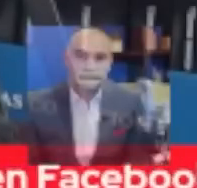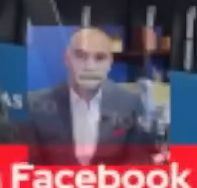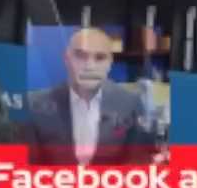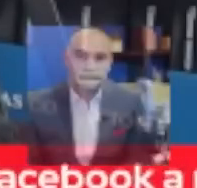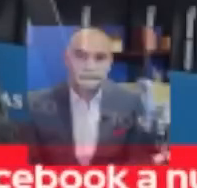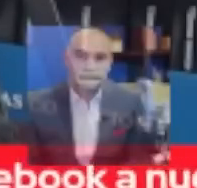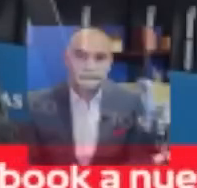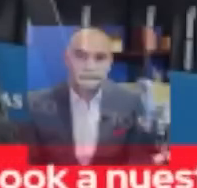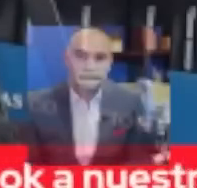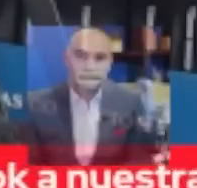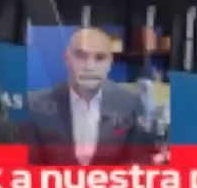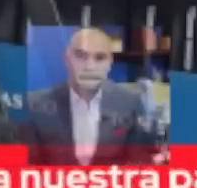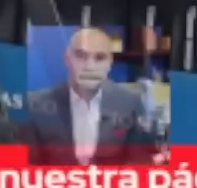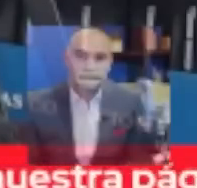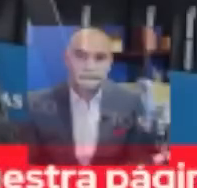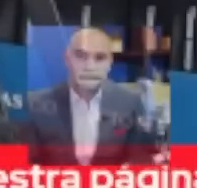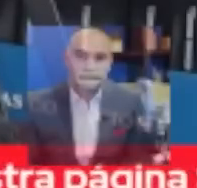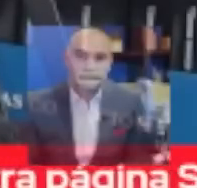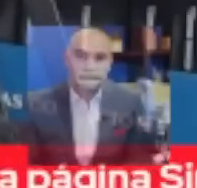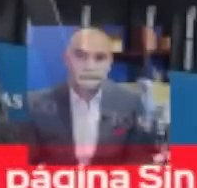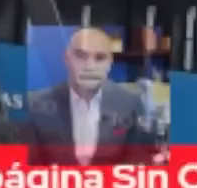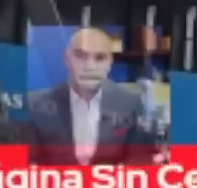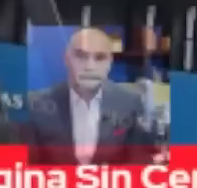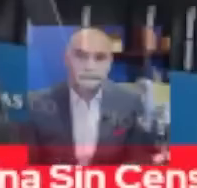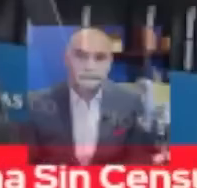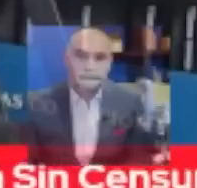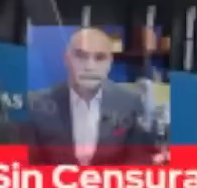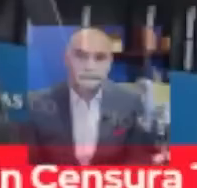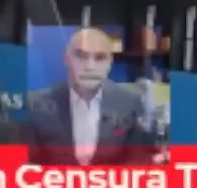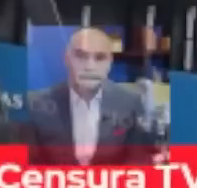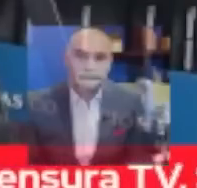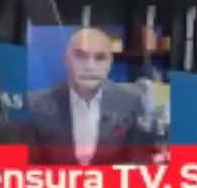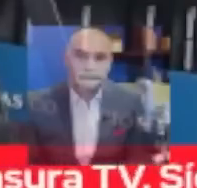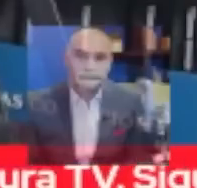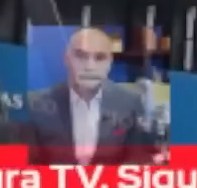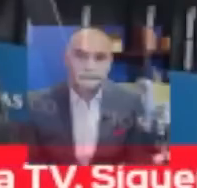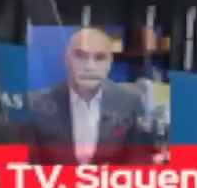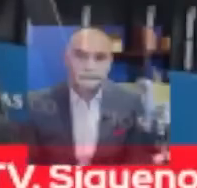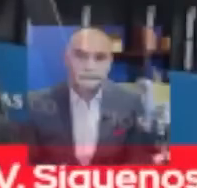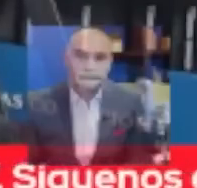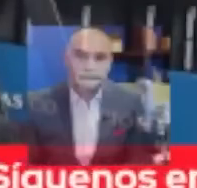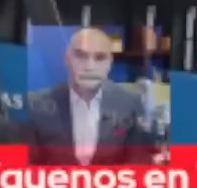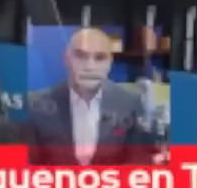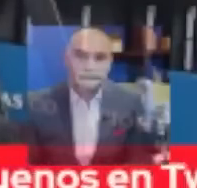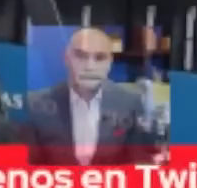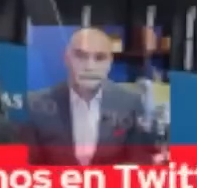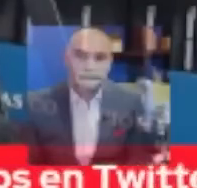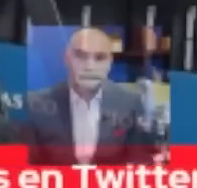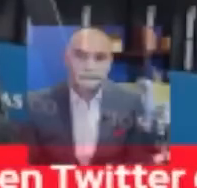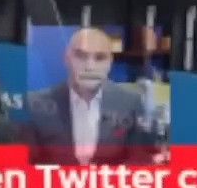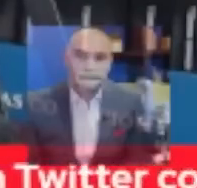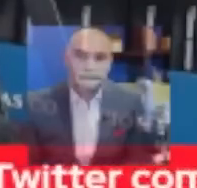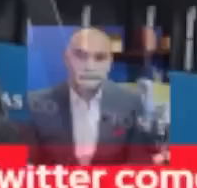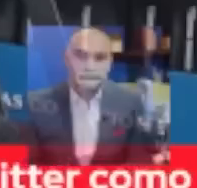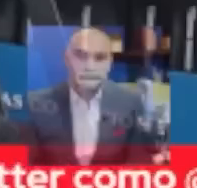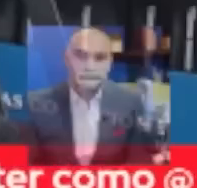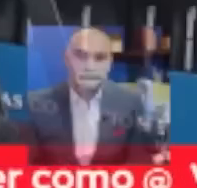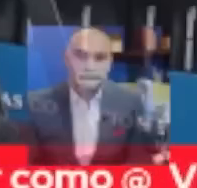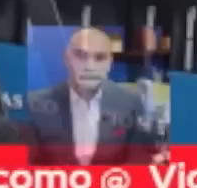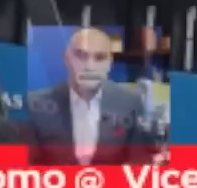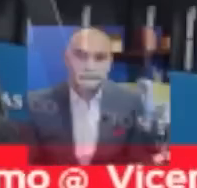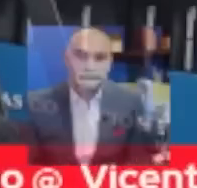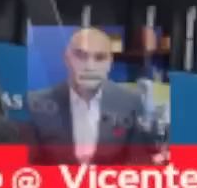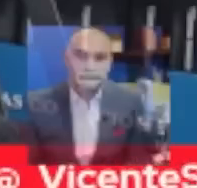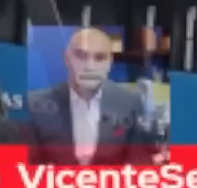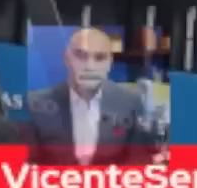se deje engañar por estos medios chayoteros estos medios conservadores corruptos y ya le digo